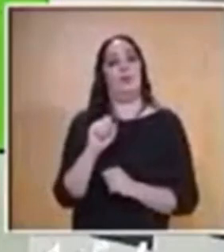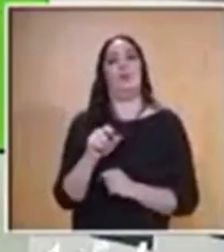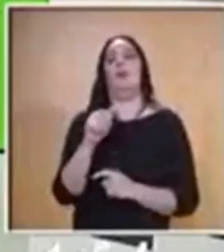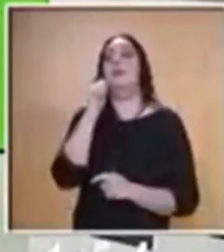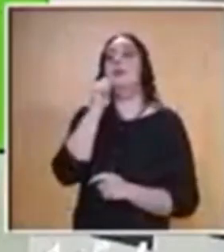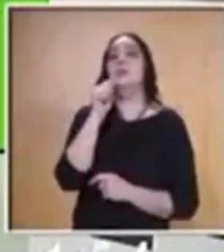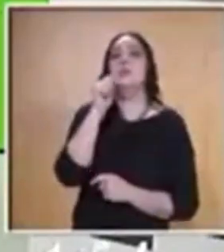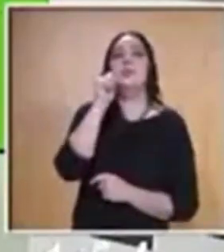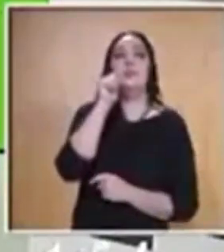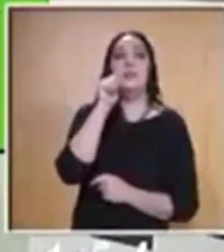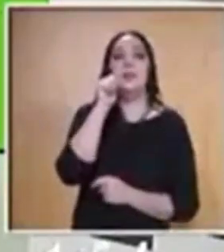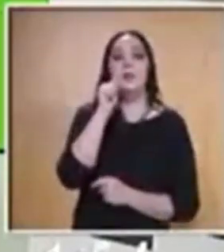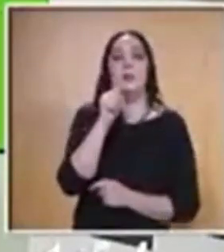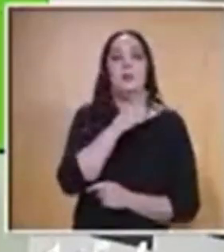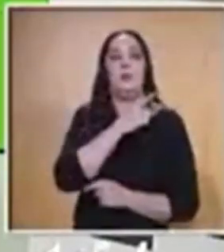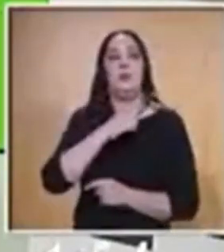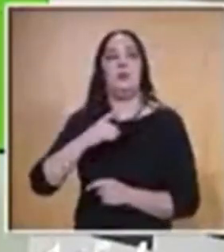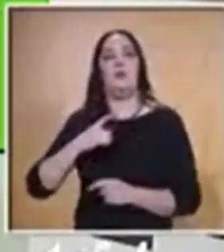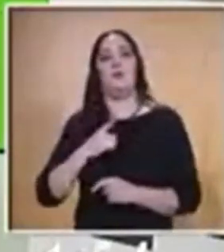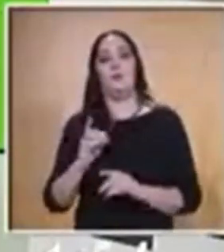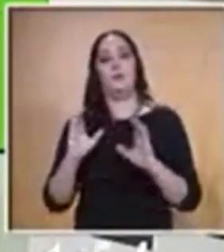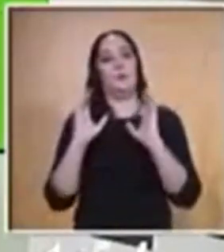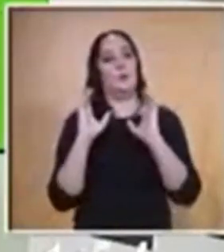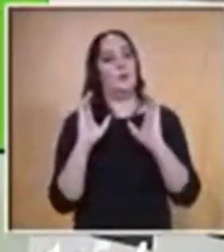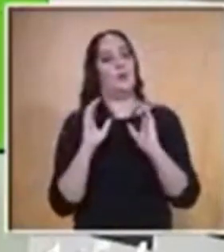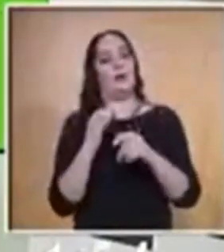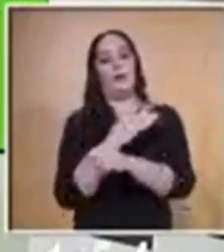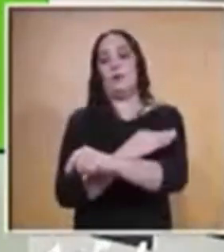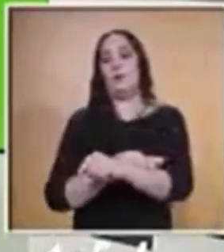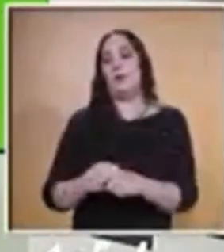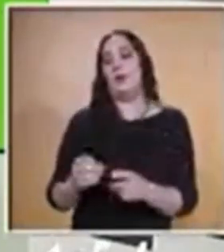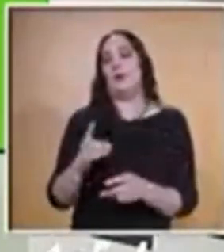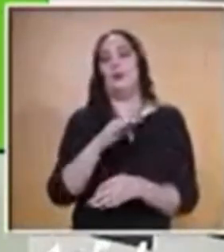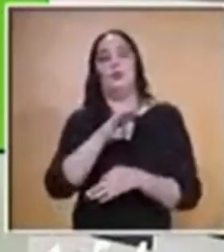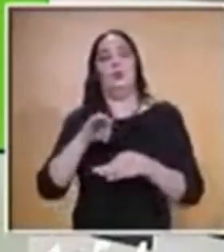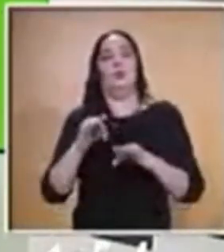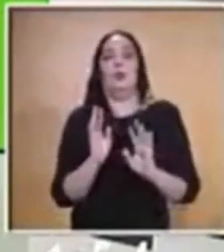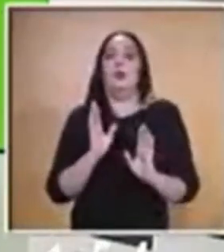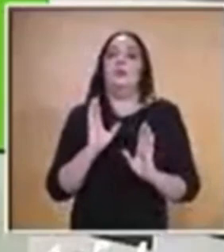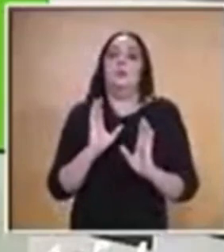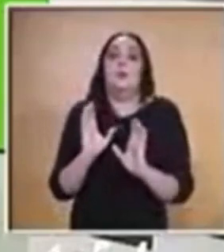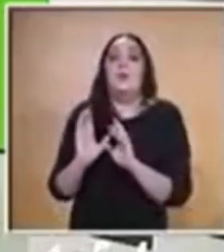siempre vamos a cuidar a la familia con las medidas. Nos estiramos.